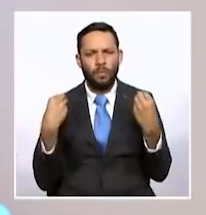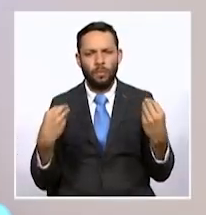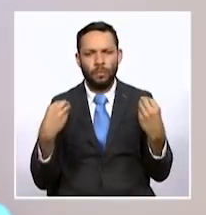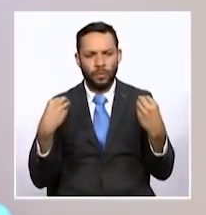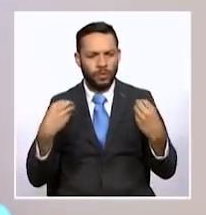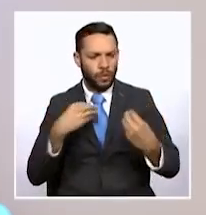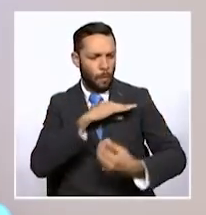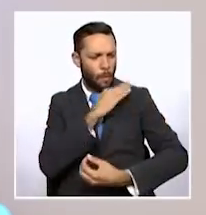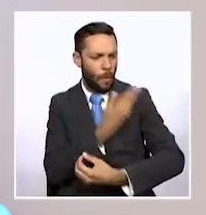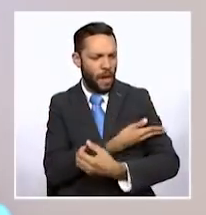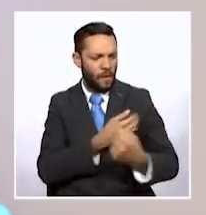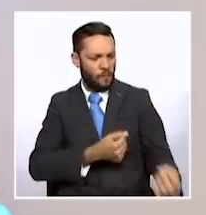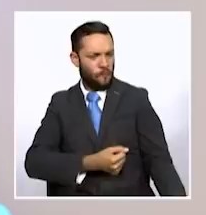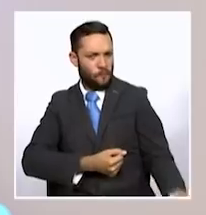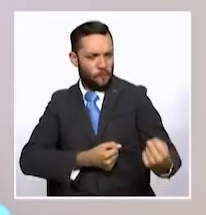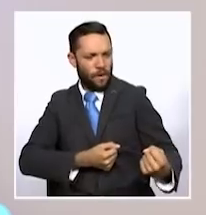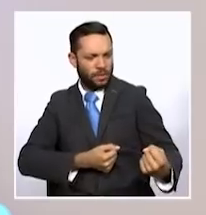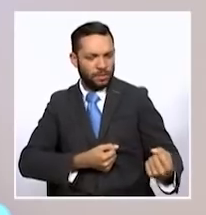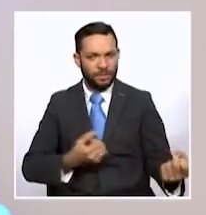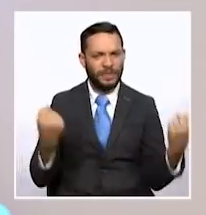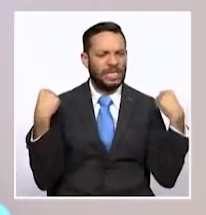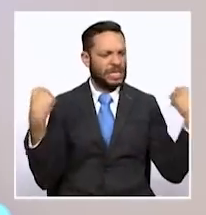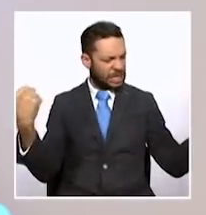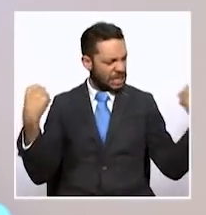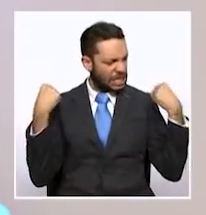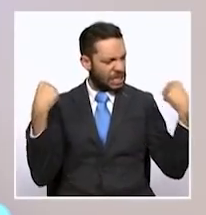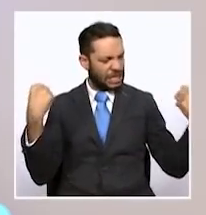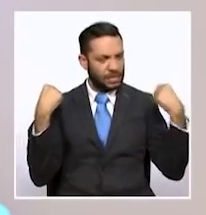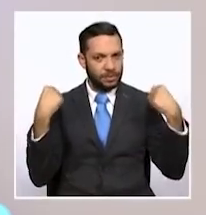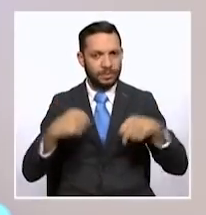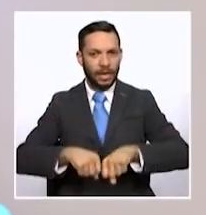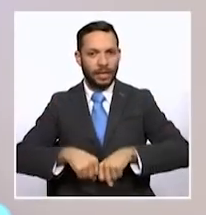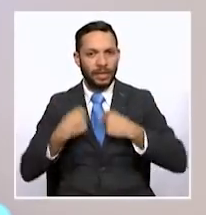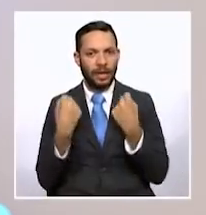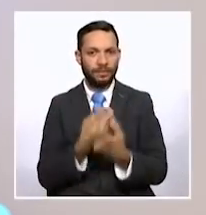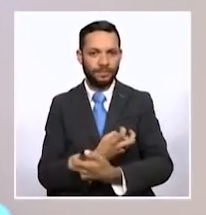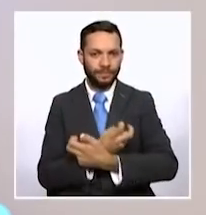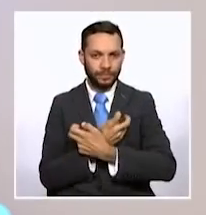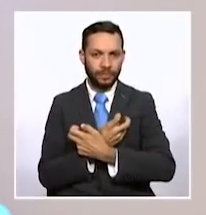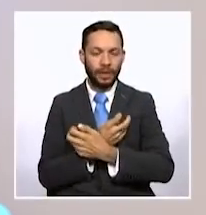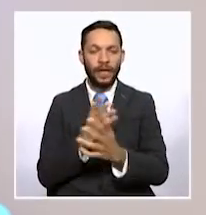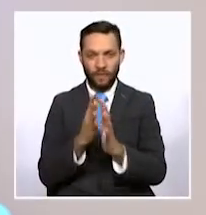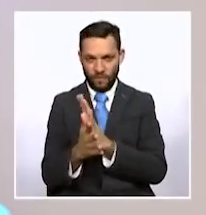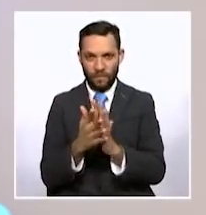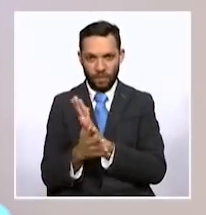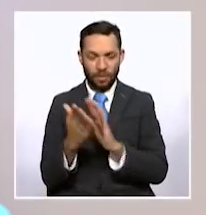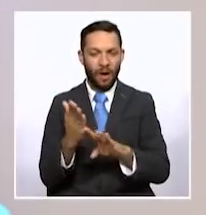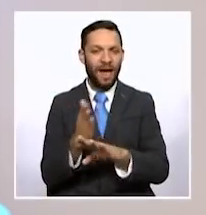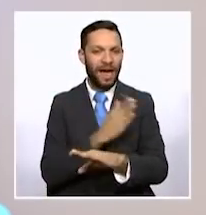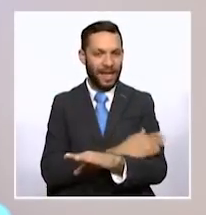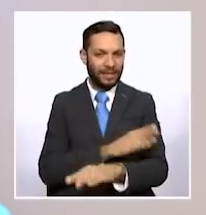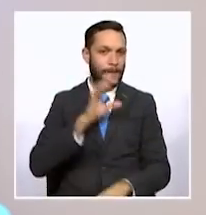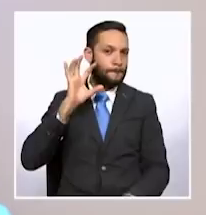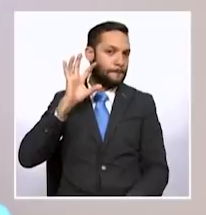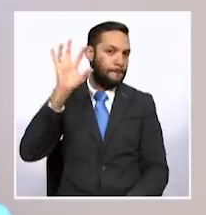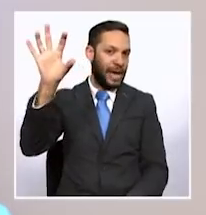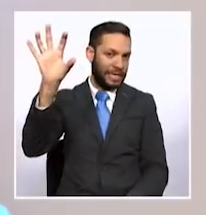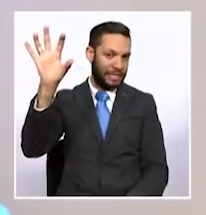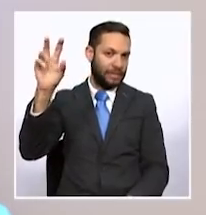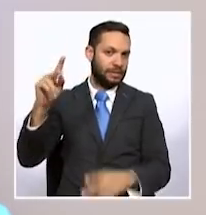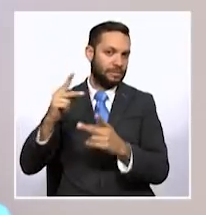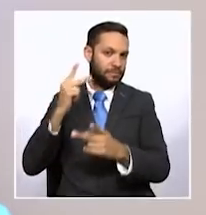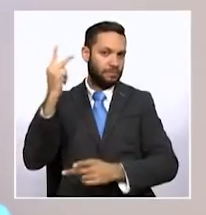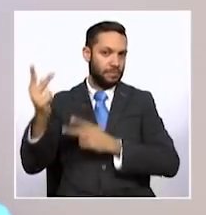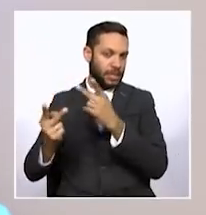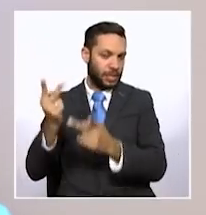Porque es que, o sea, yo les voy a contar, hace algún tiempo me fui para otro país y me fui a caminar, pues, y seguramente me llevé los